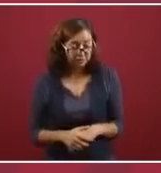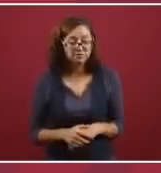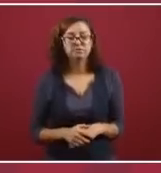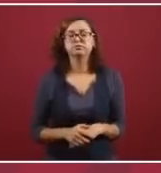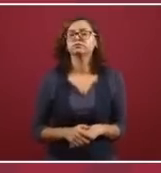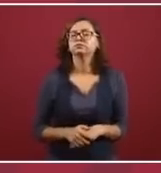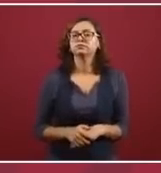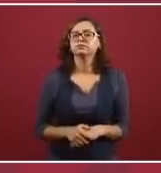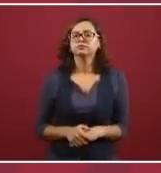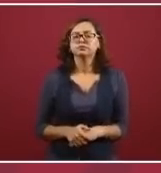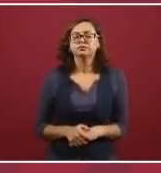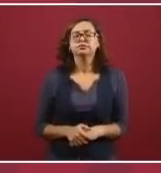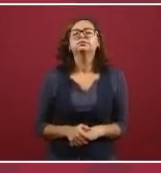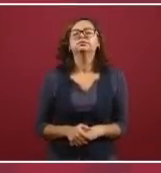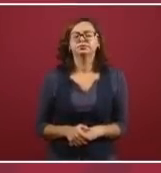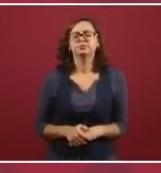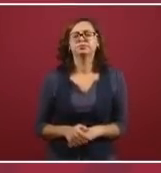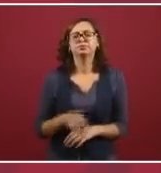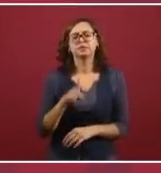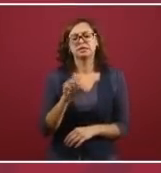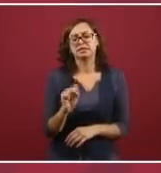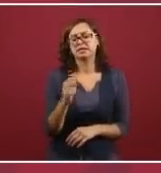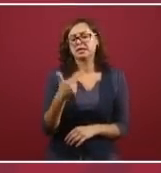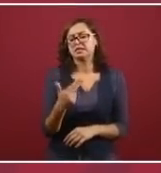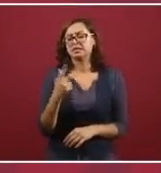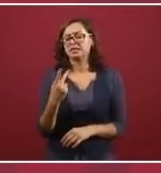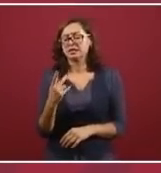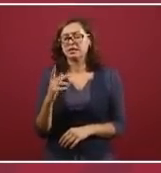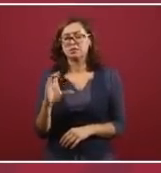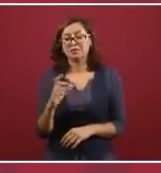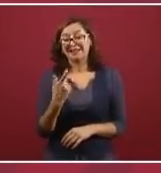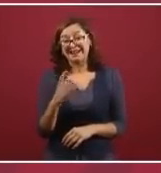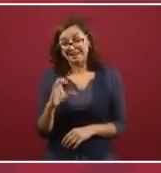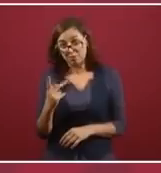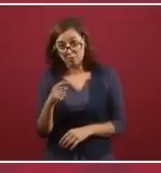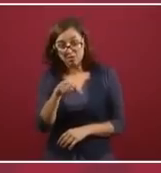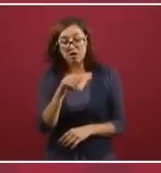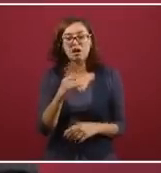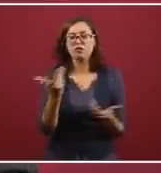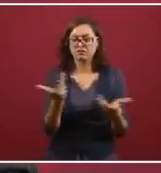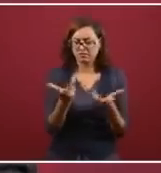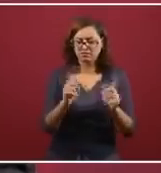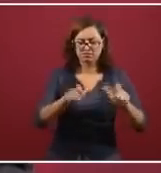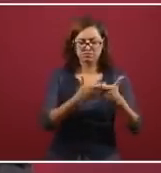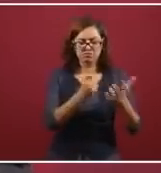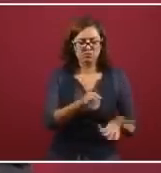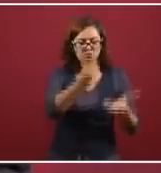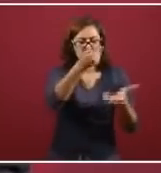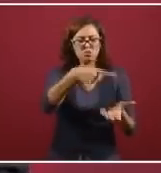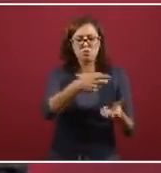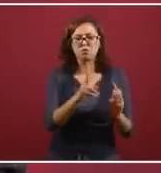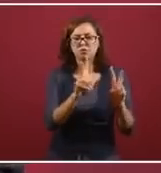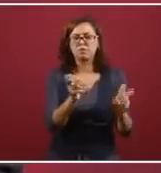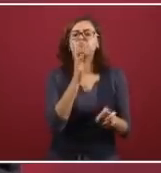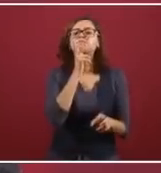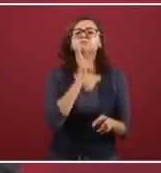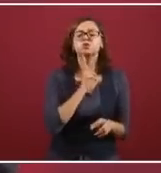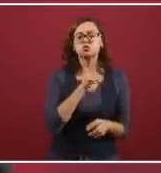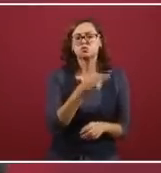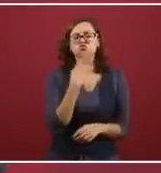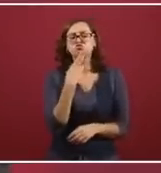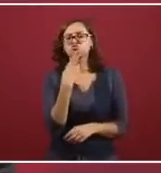fondo del petróleo que no se va a utilizar,